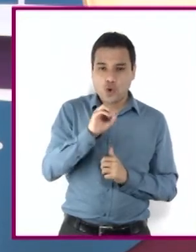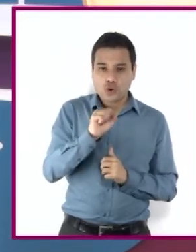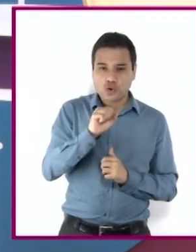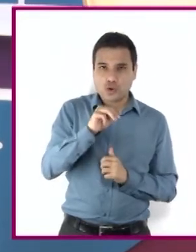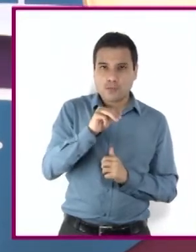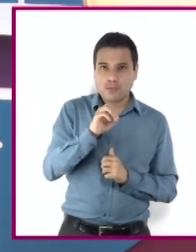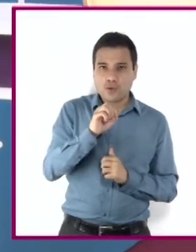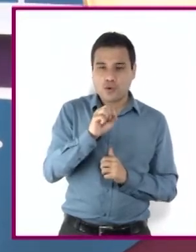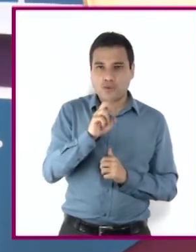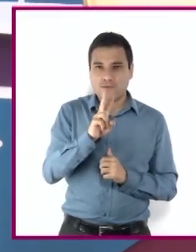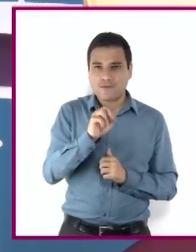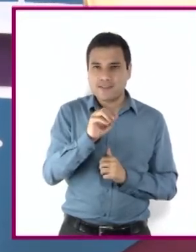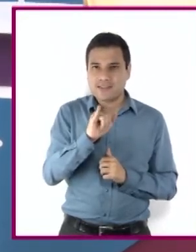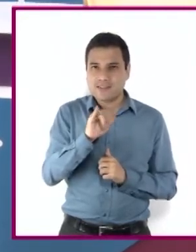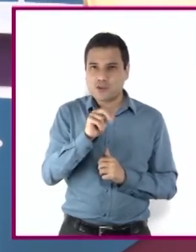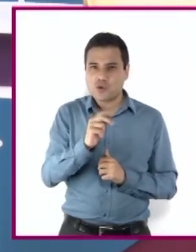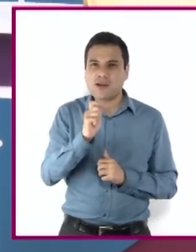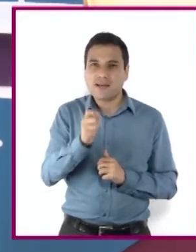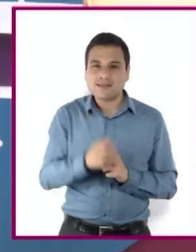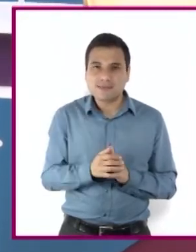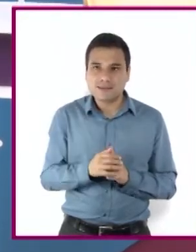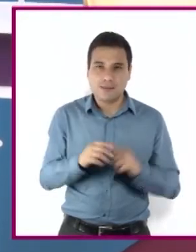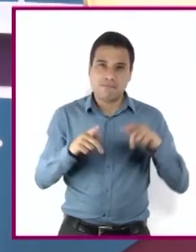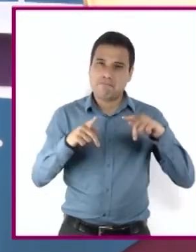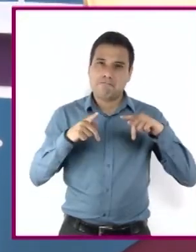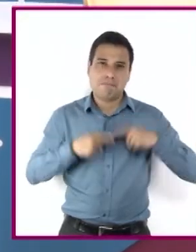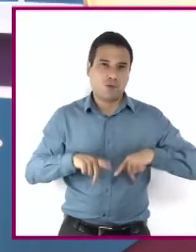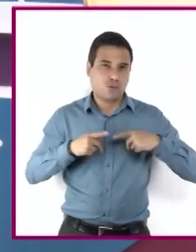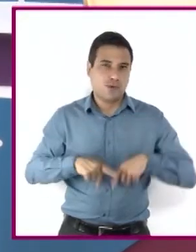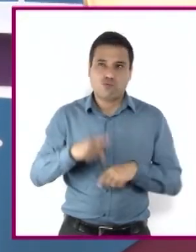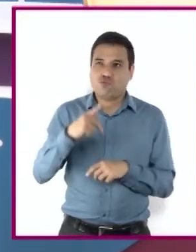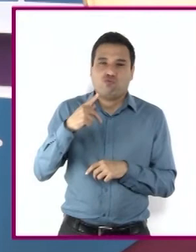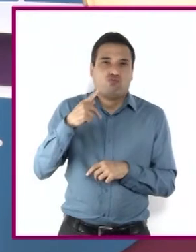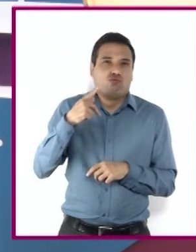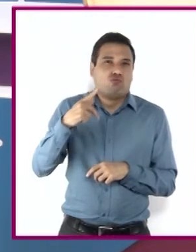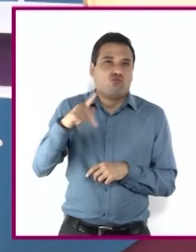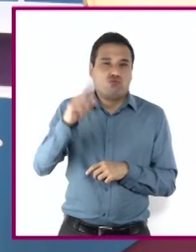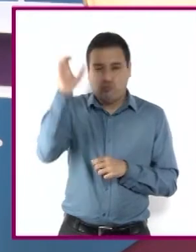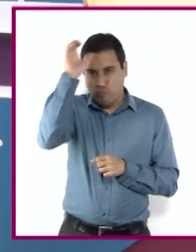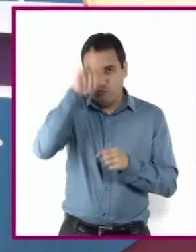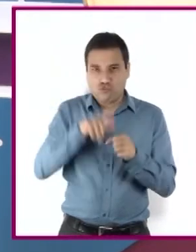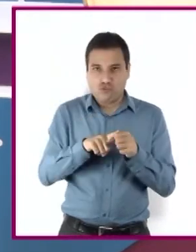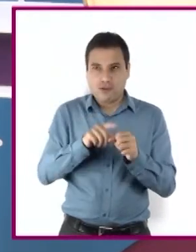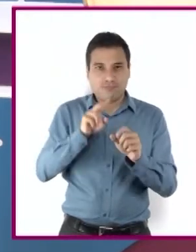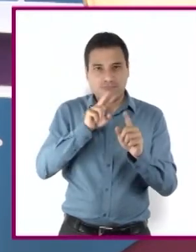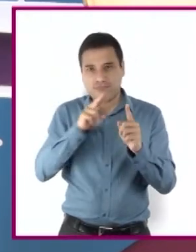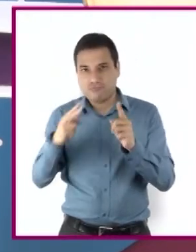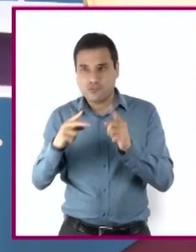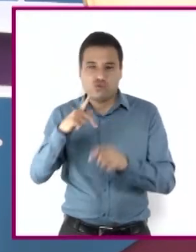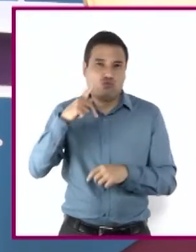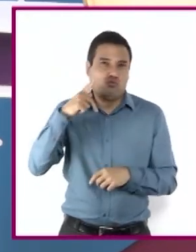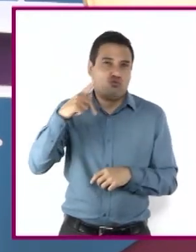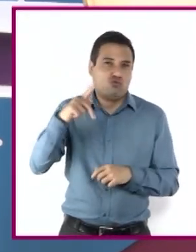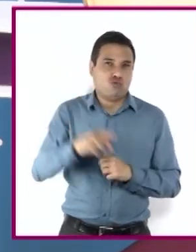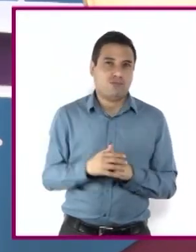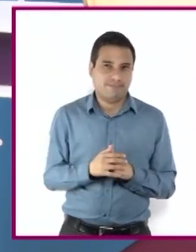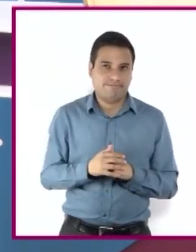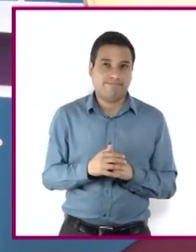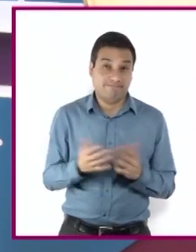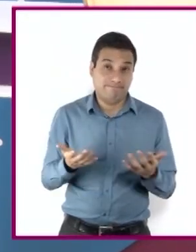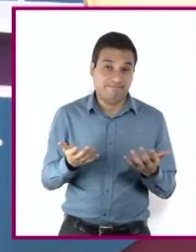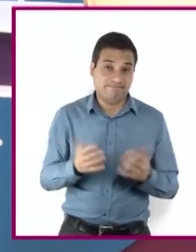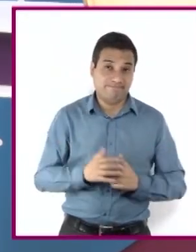en que una cultura entiende y vive en el mundo, y que no todas las sociedades han compartido la visión